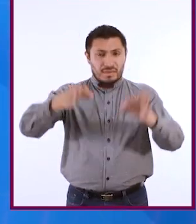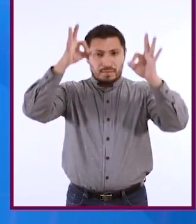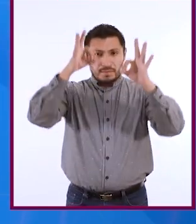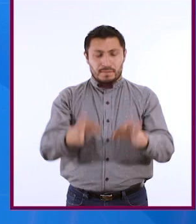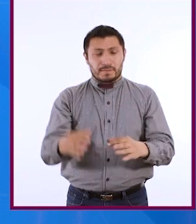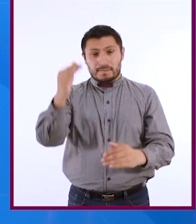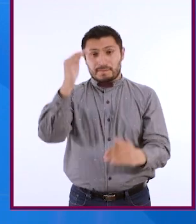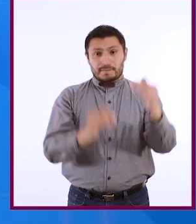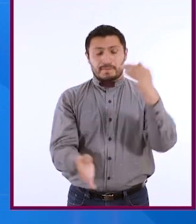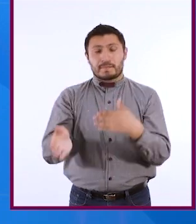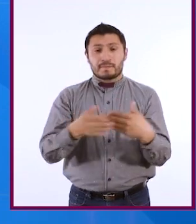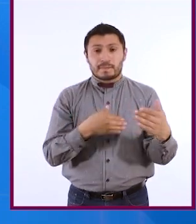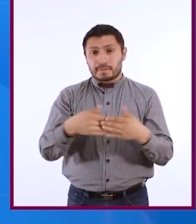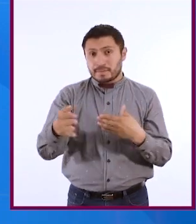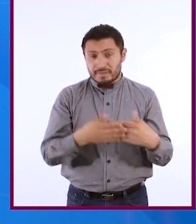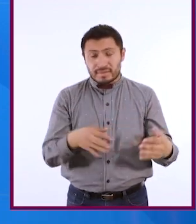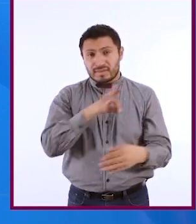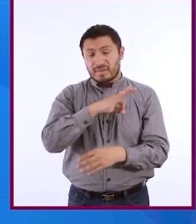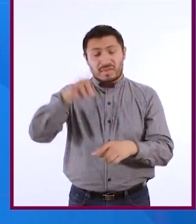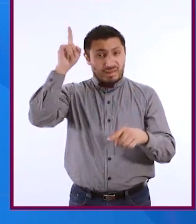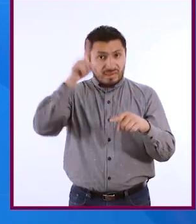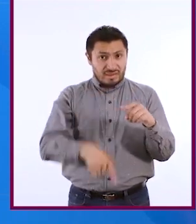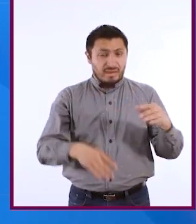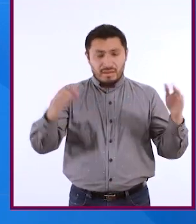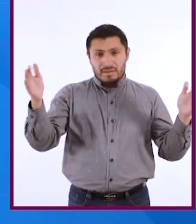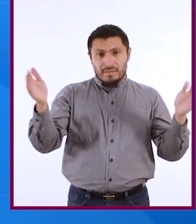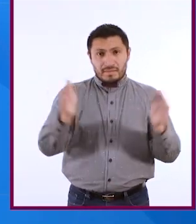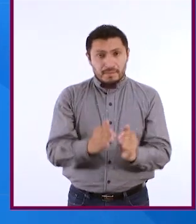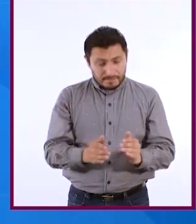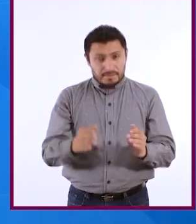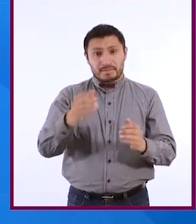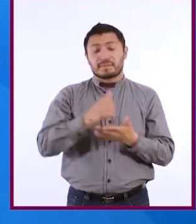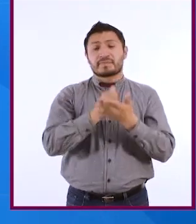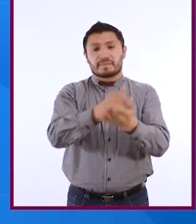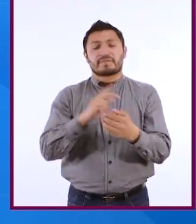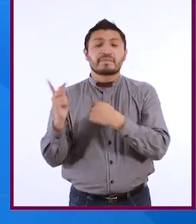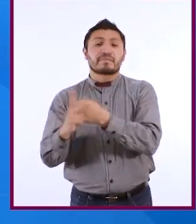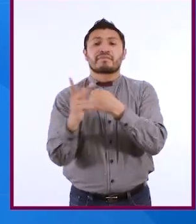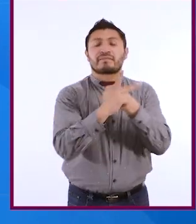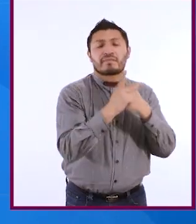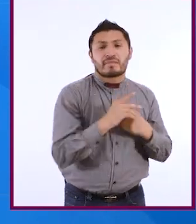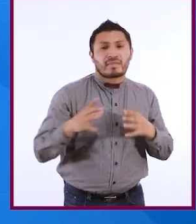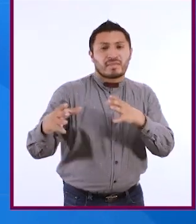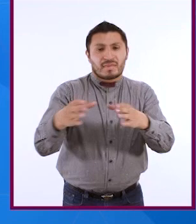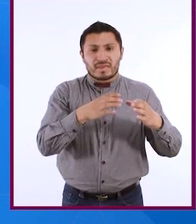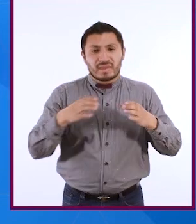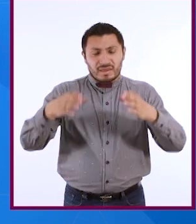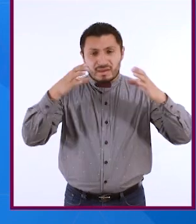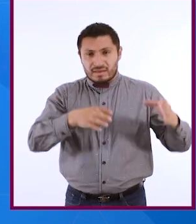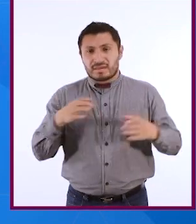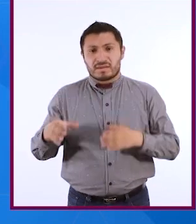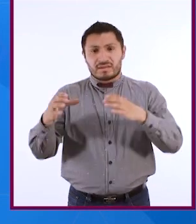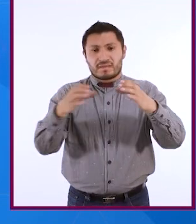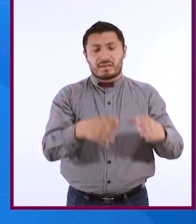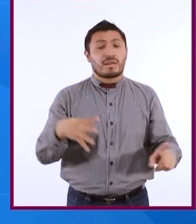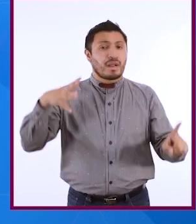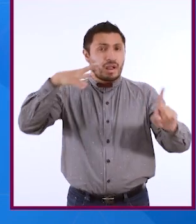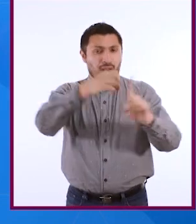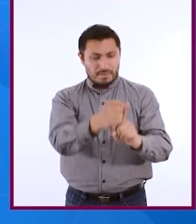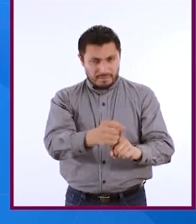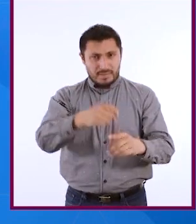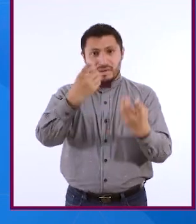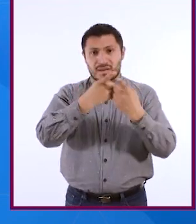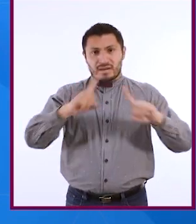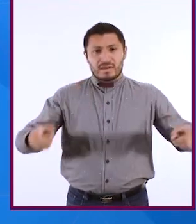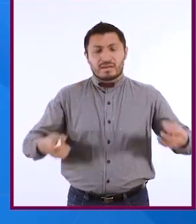preciso a la desigualdad moderna, podemos reducir las brechas, ayudando a los países y las comunidades a alcanzar los objetivos